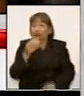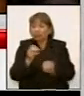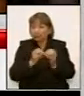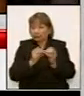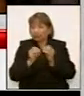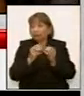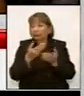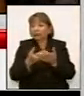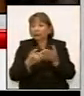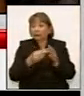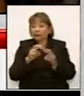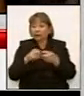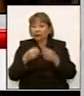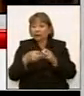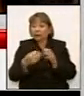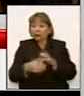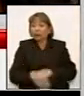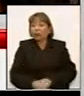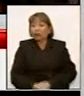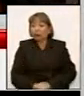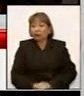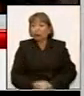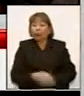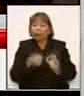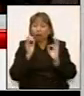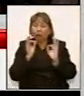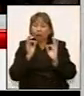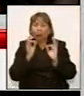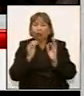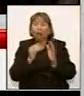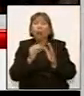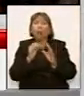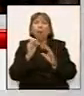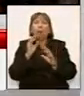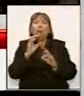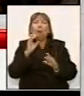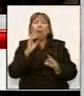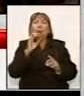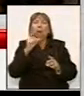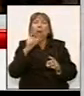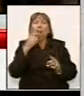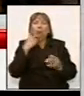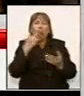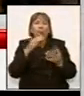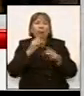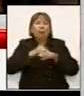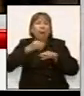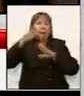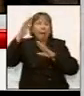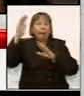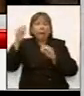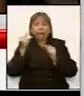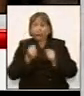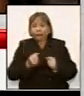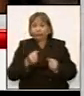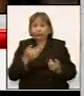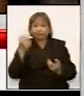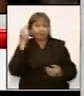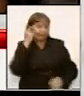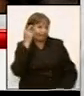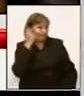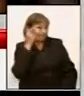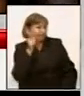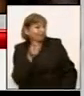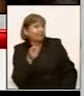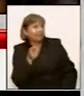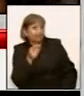a este gran problema. Así es correcto, y Cecilia, Cerro de Pasco con un gran potencial, porque la gente piensa que Cerro de